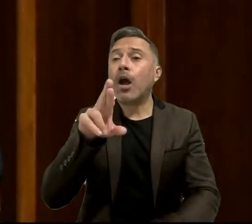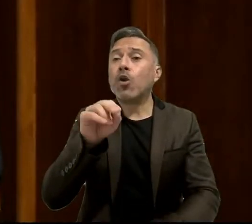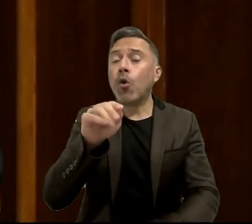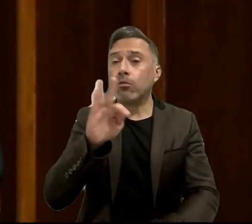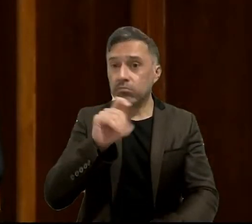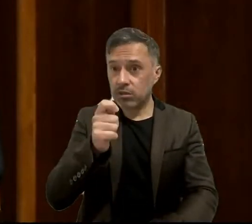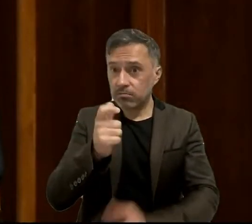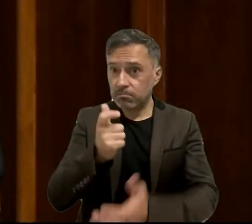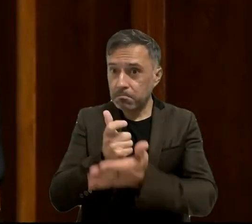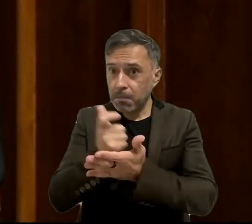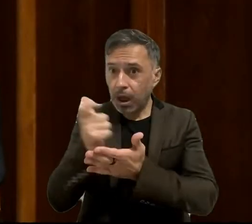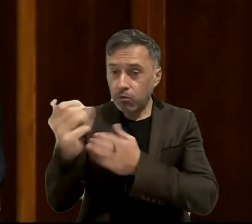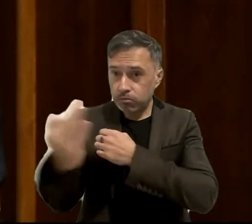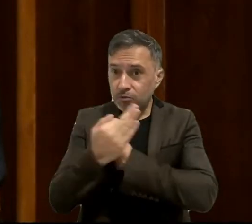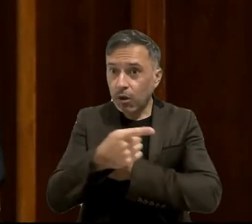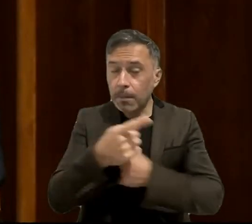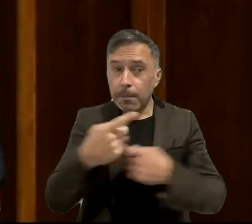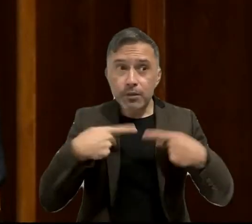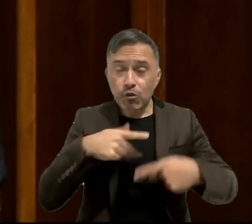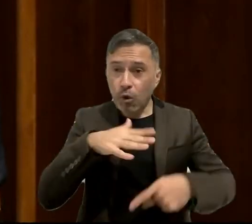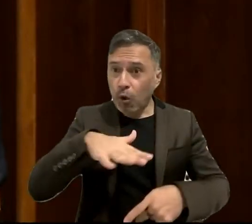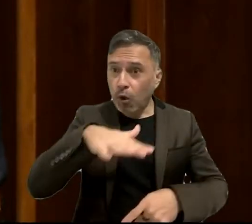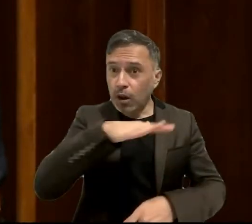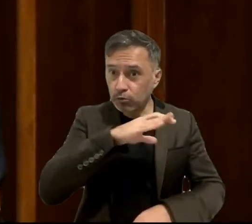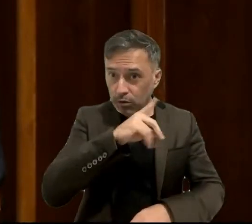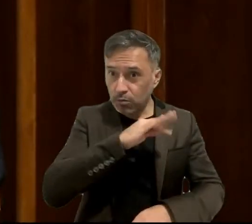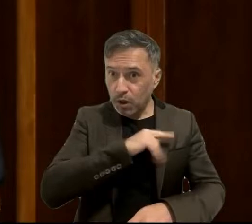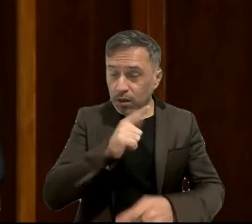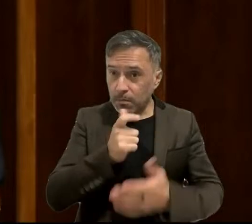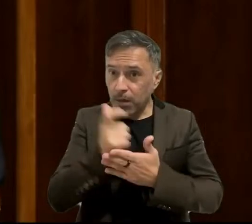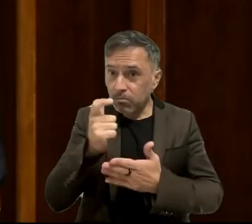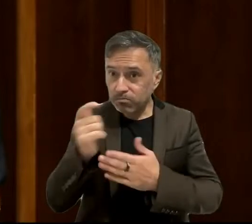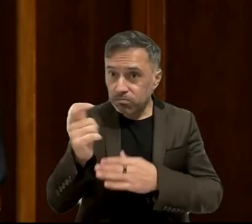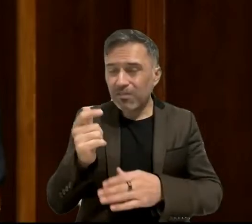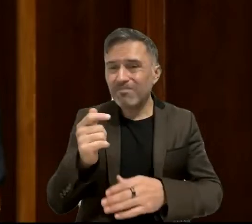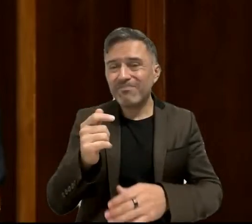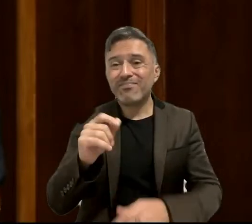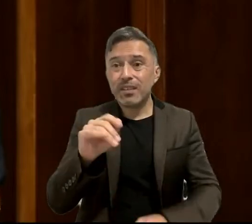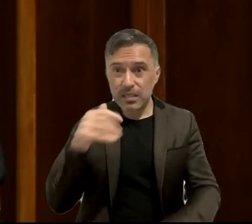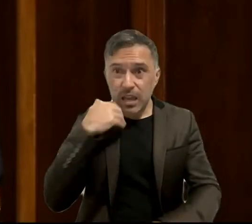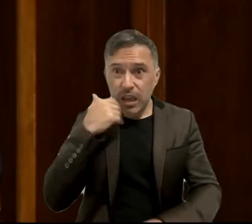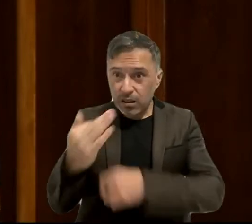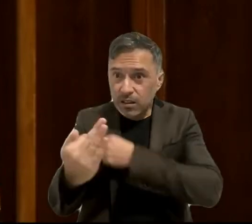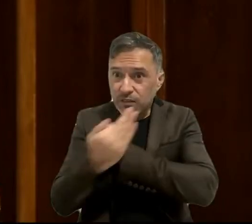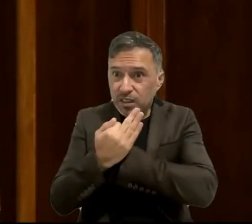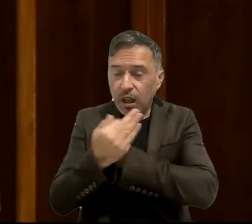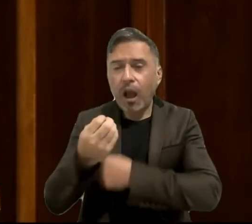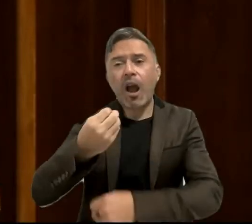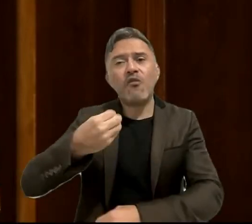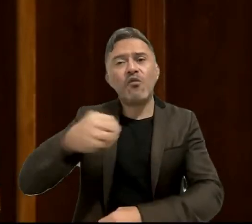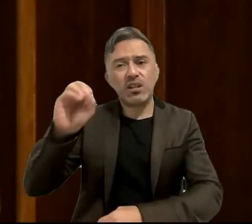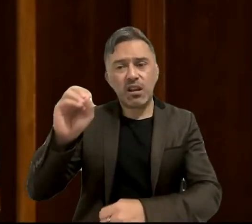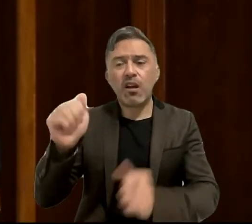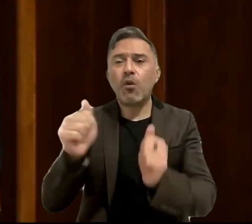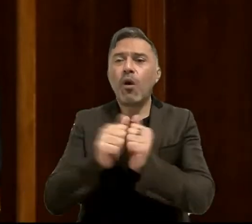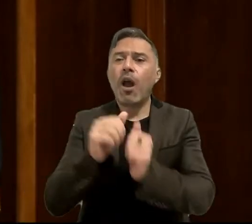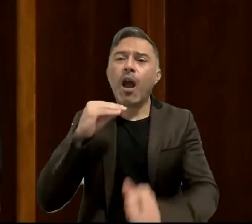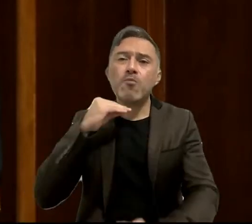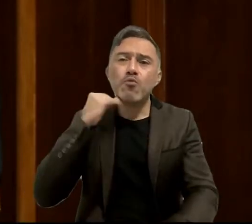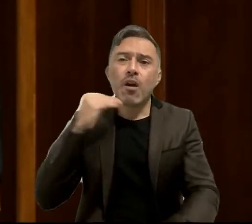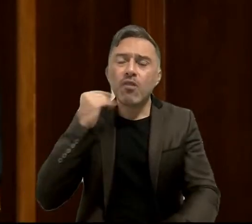ciudadano. Un ciudadano que quiere ampararse necesita de un abogado, necesita de alguien. No es algo que puedas